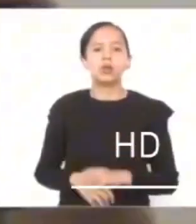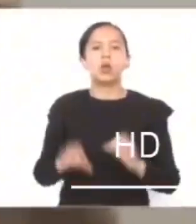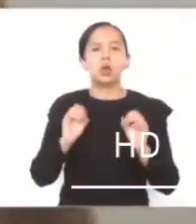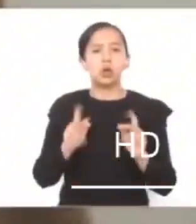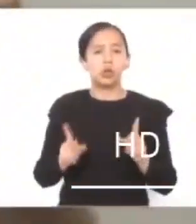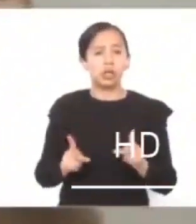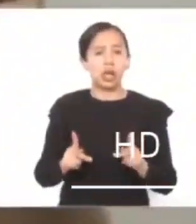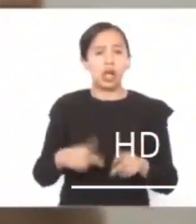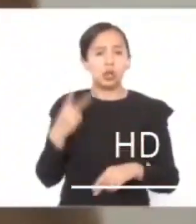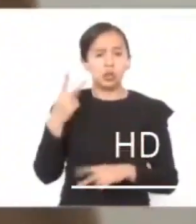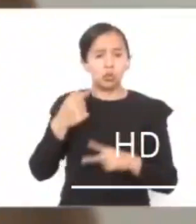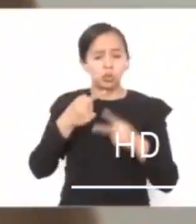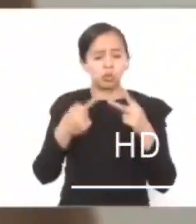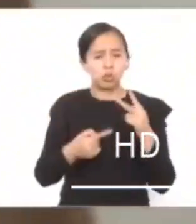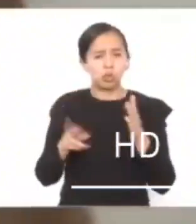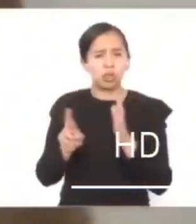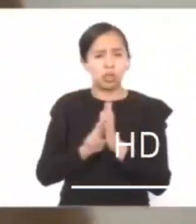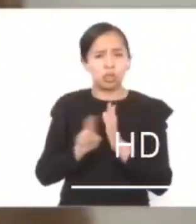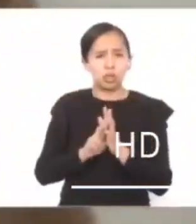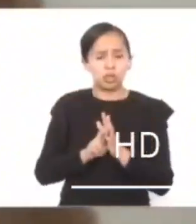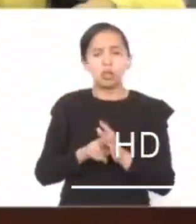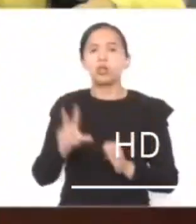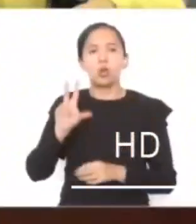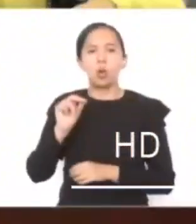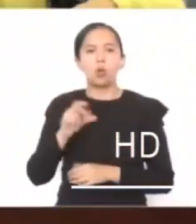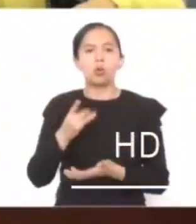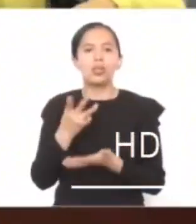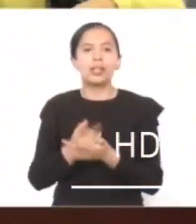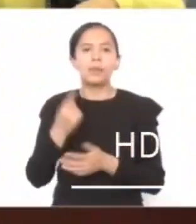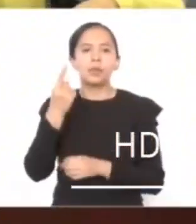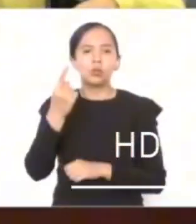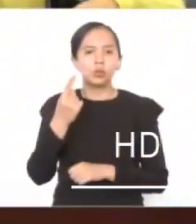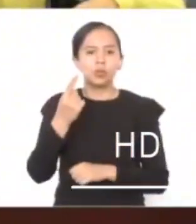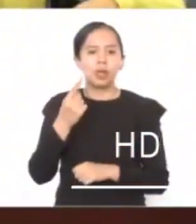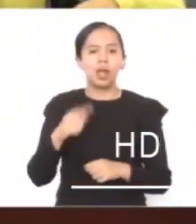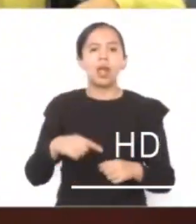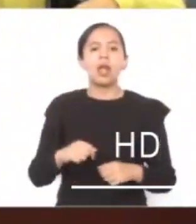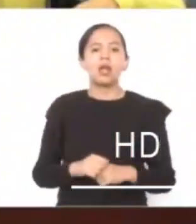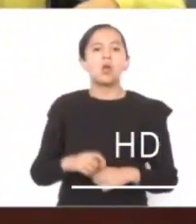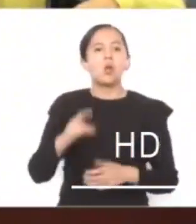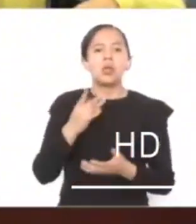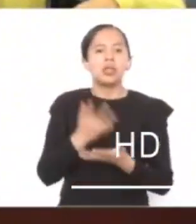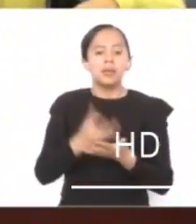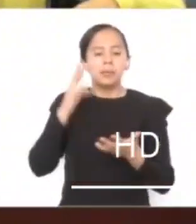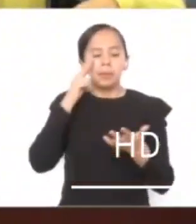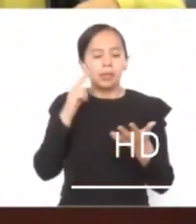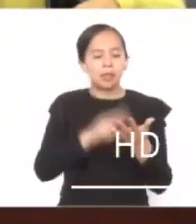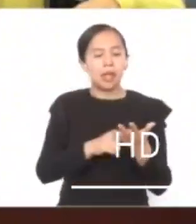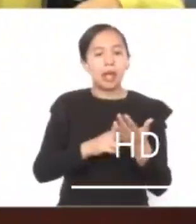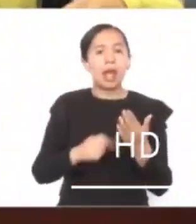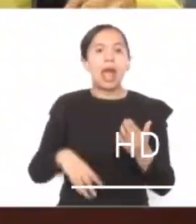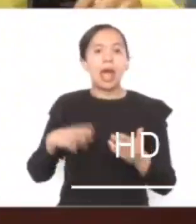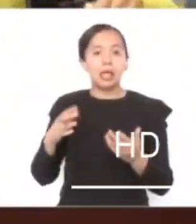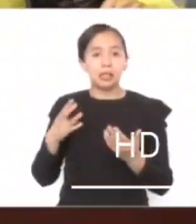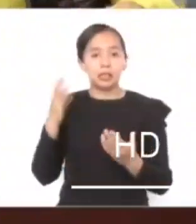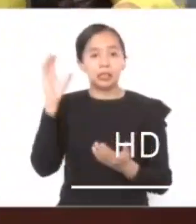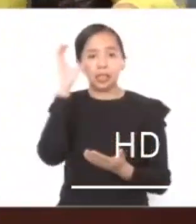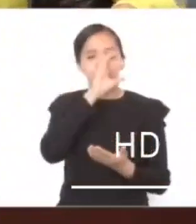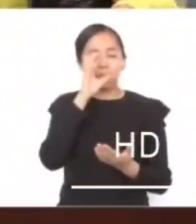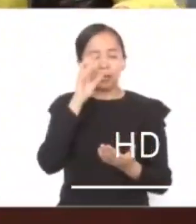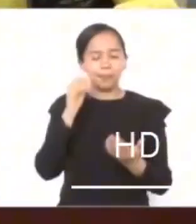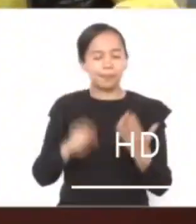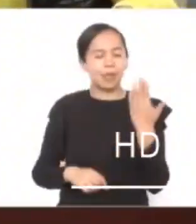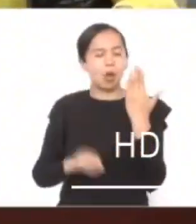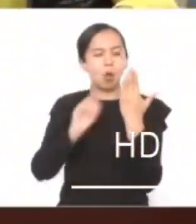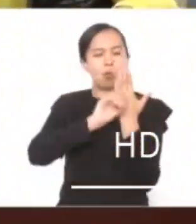sistemas de alertamiento? ¿Va a ser uno solo? Es solamente solo uno. Para el usuario final no hay diferencia. El usuario final lo que va a ver es un mensaje flash en su teléfono, independientemente de